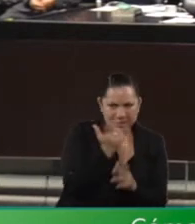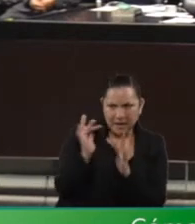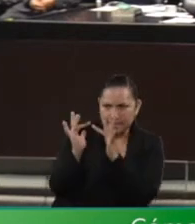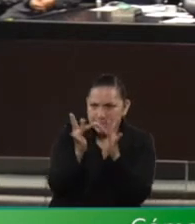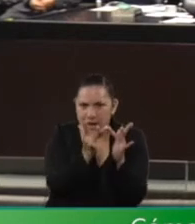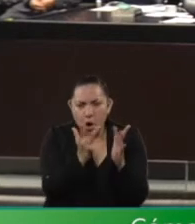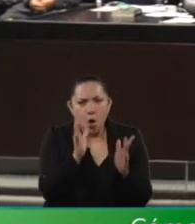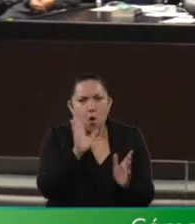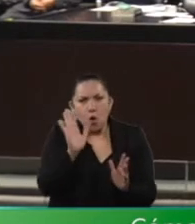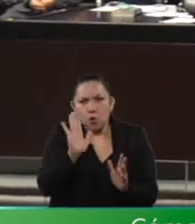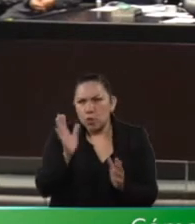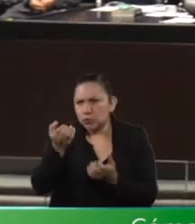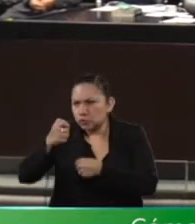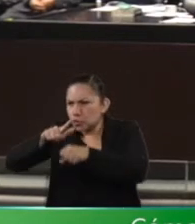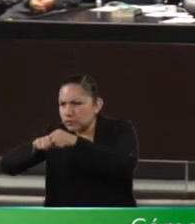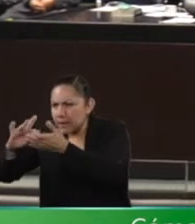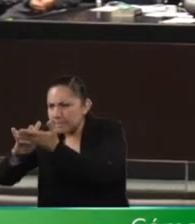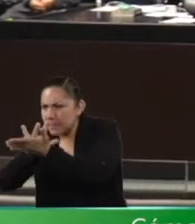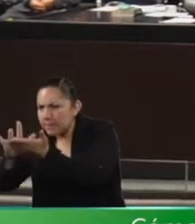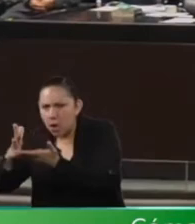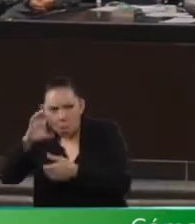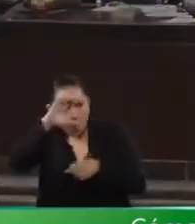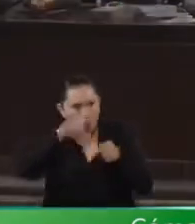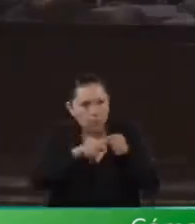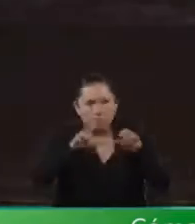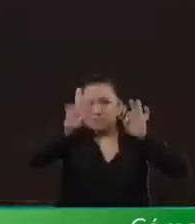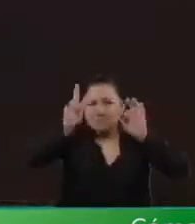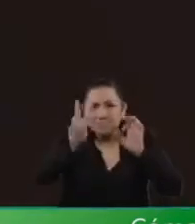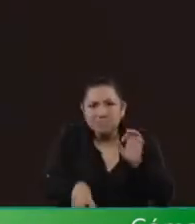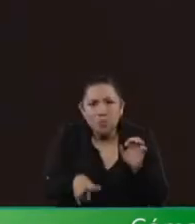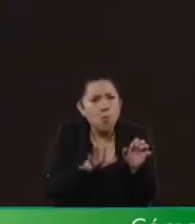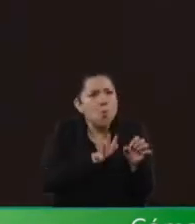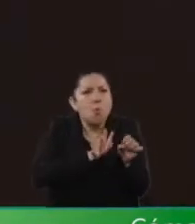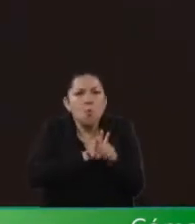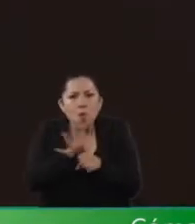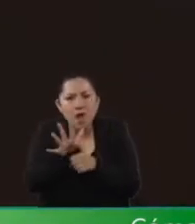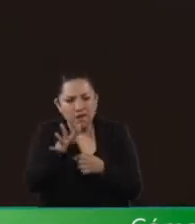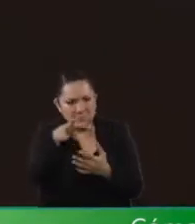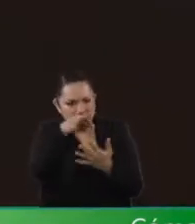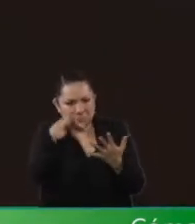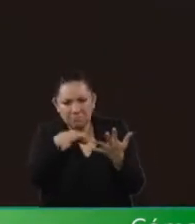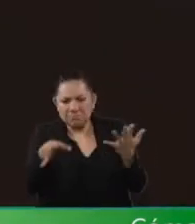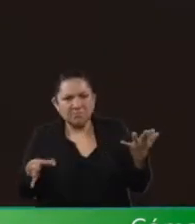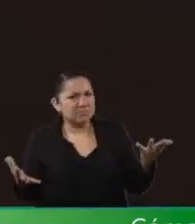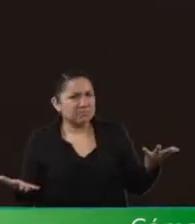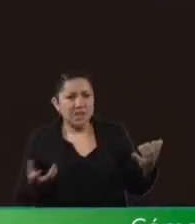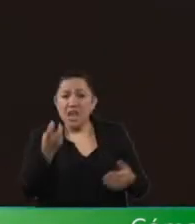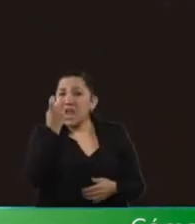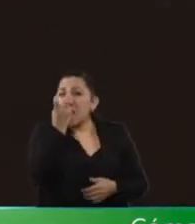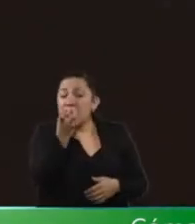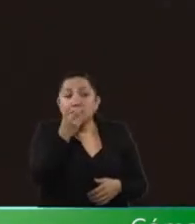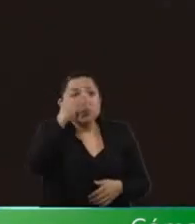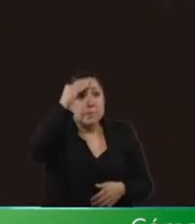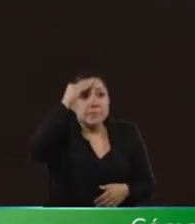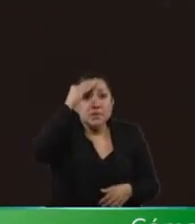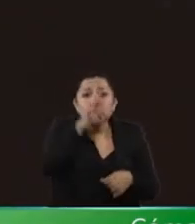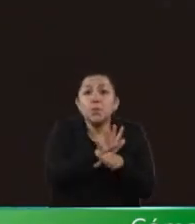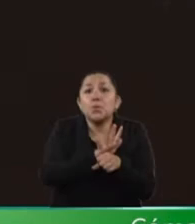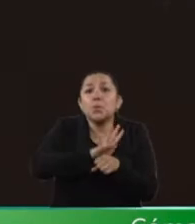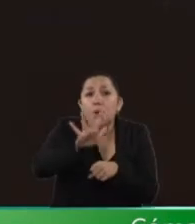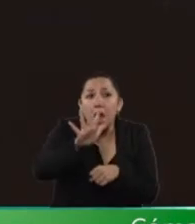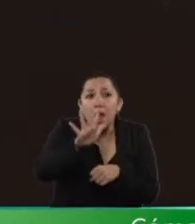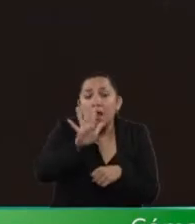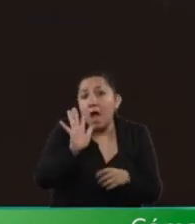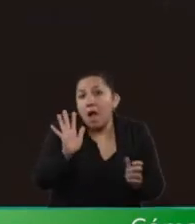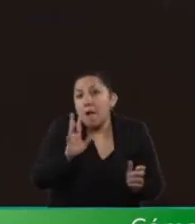es lo que quiere hacer. Y por eso enaltece la parte que mejor le parece de todas esas